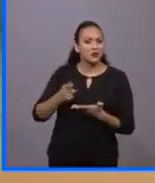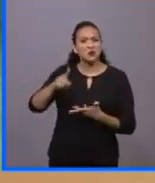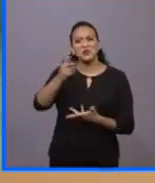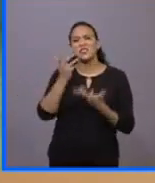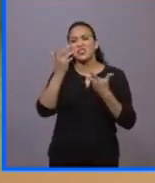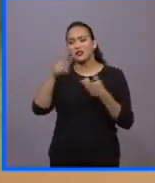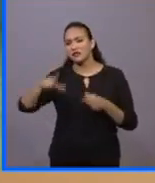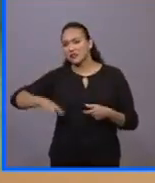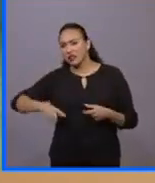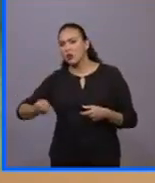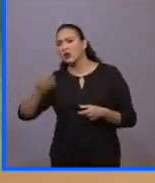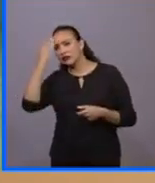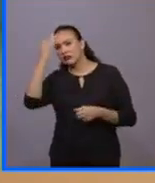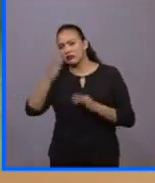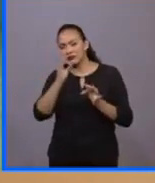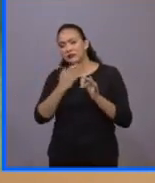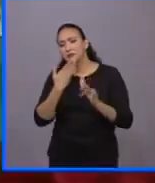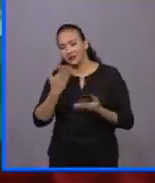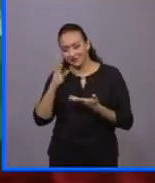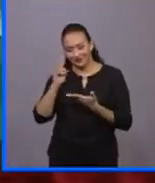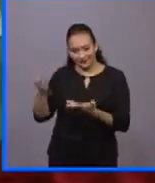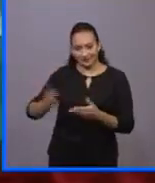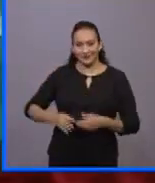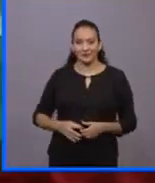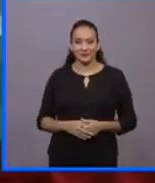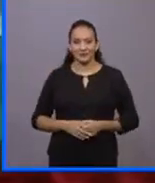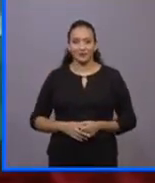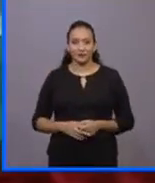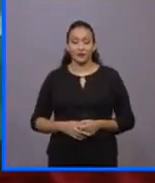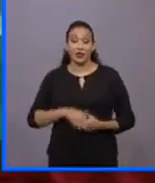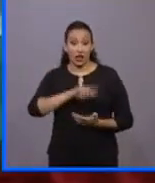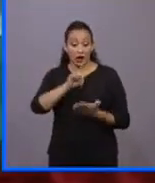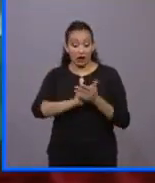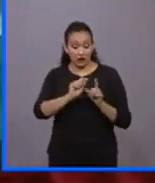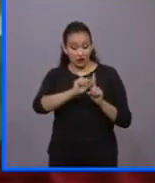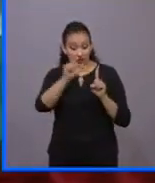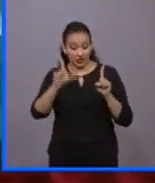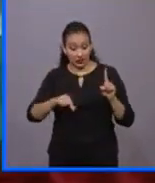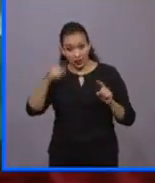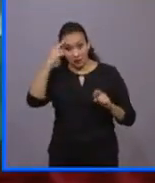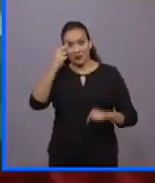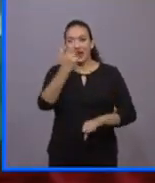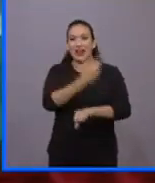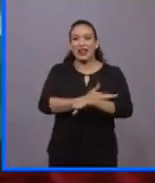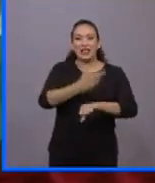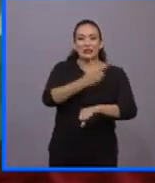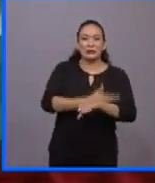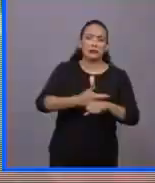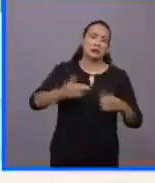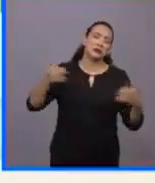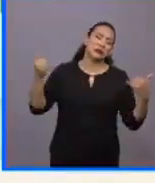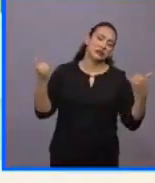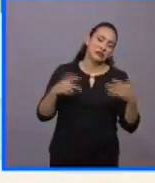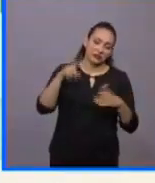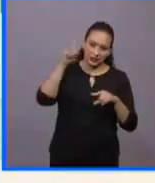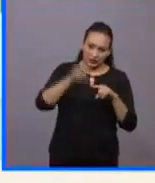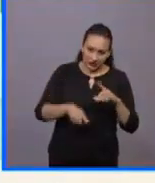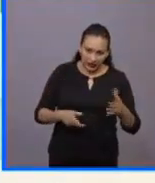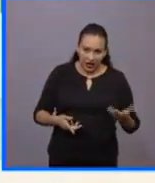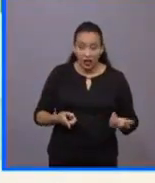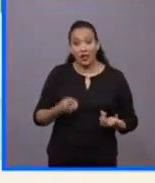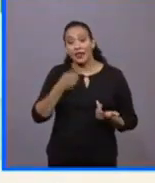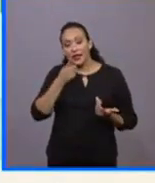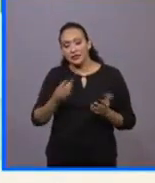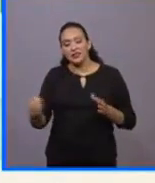de ella y en cuánto tiempo. Si bien la Ley Nacional para eliminar trámites burocráticos y corrupción plantea un